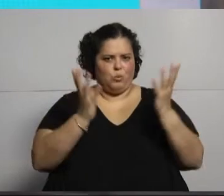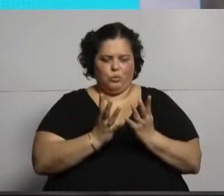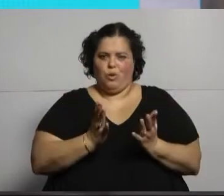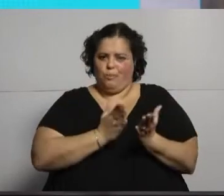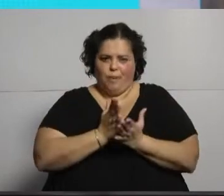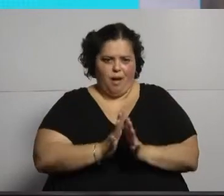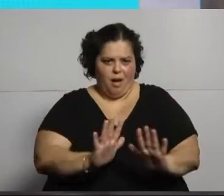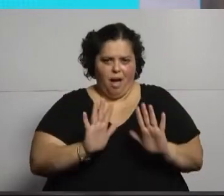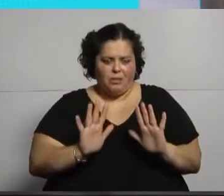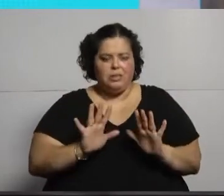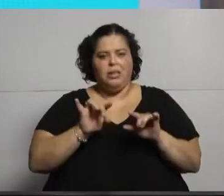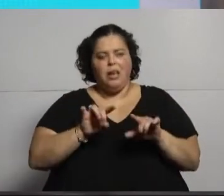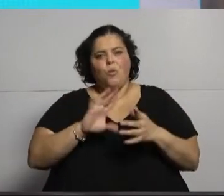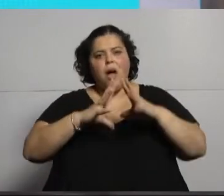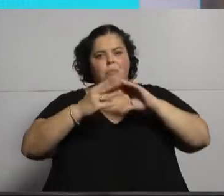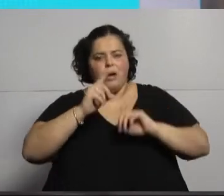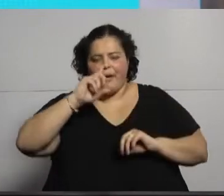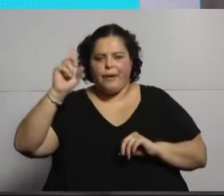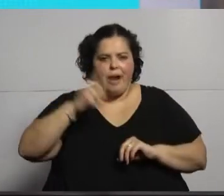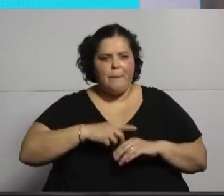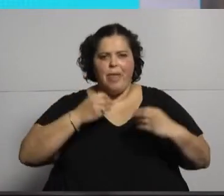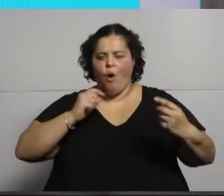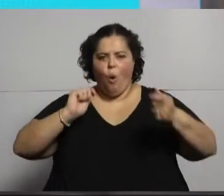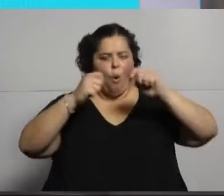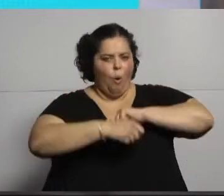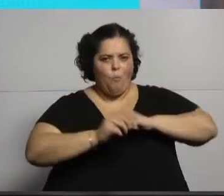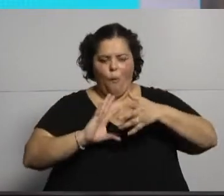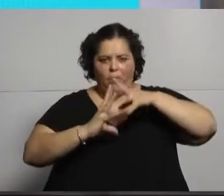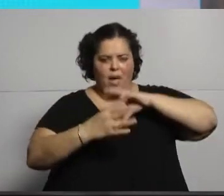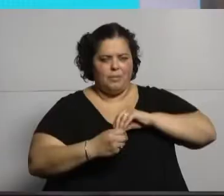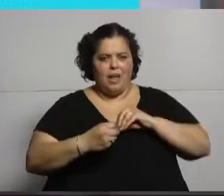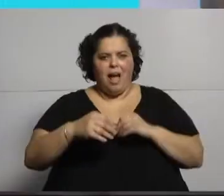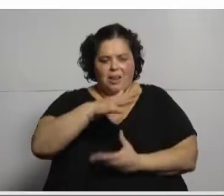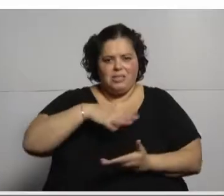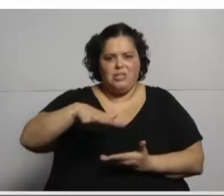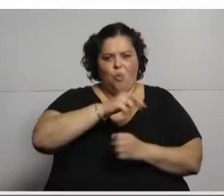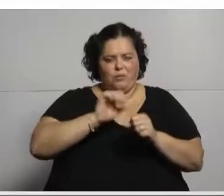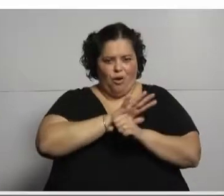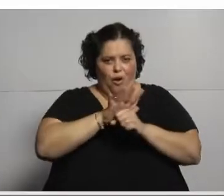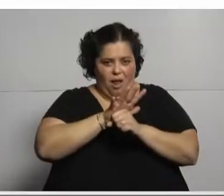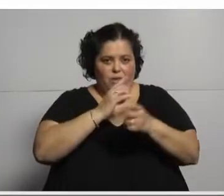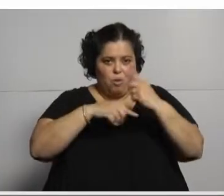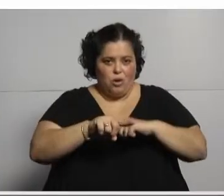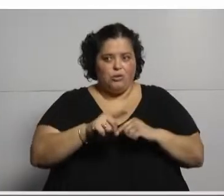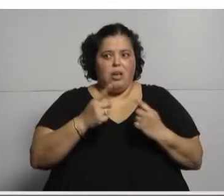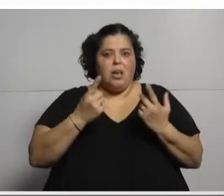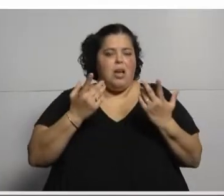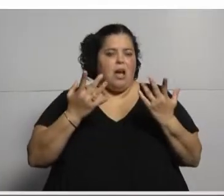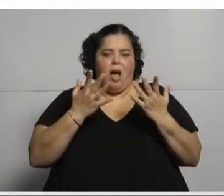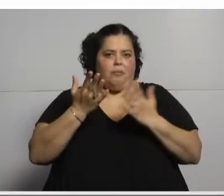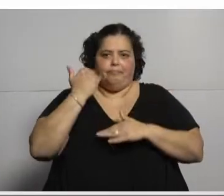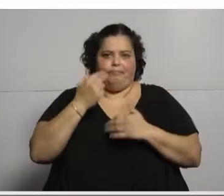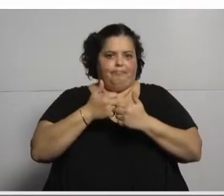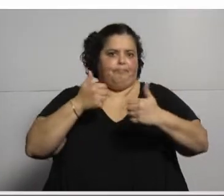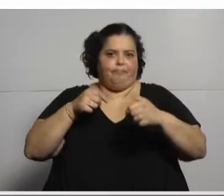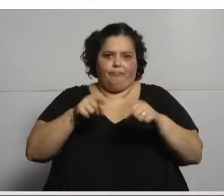que de manera muy rápida reaccionar a la situación, a la pandemia. No hemos estado alejados de esto como gobierno municipal,